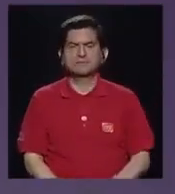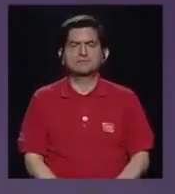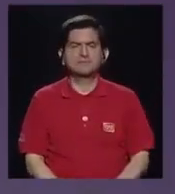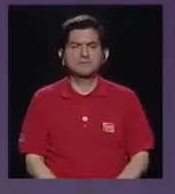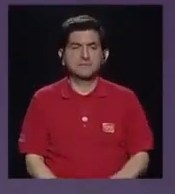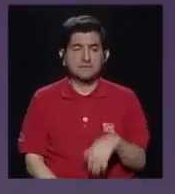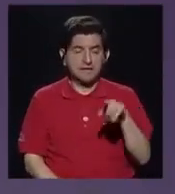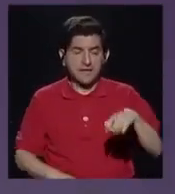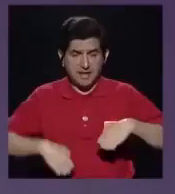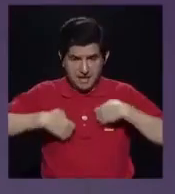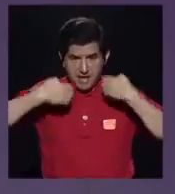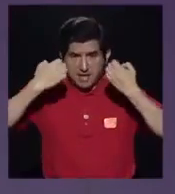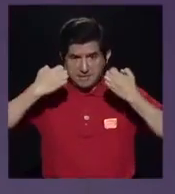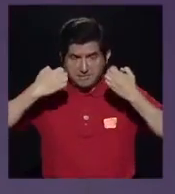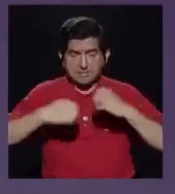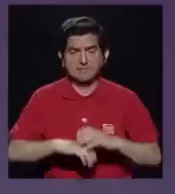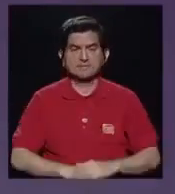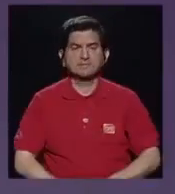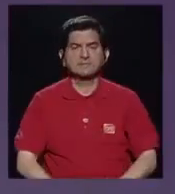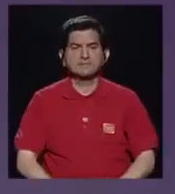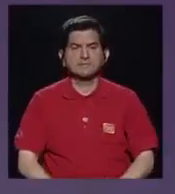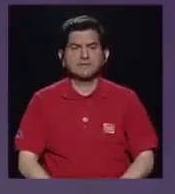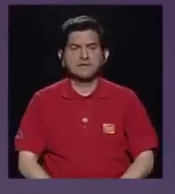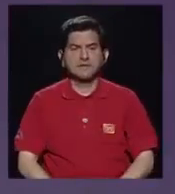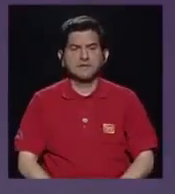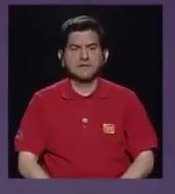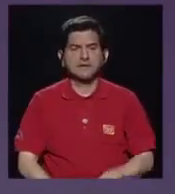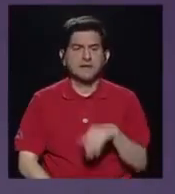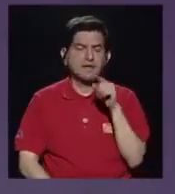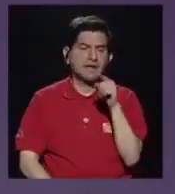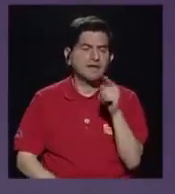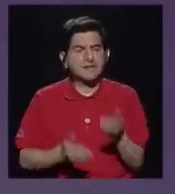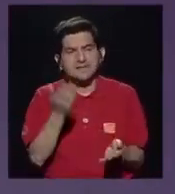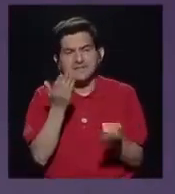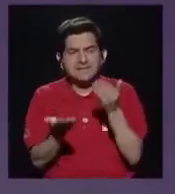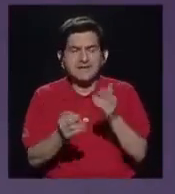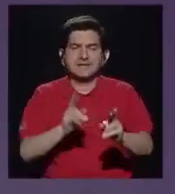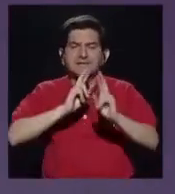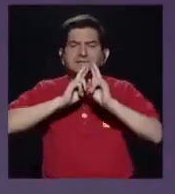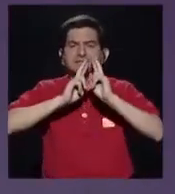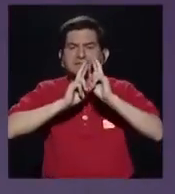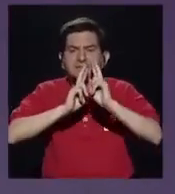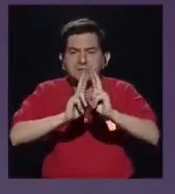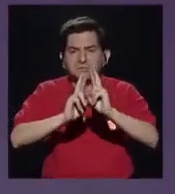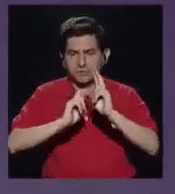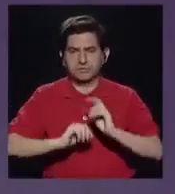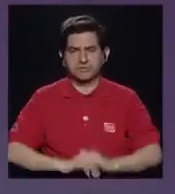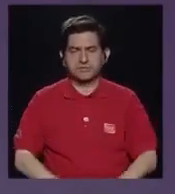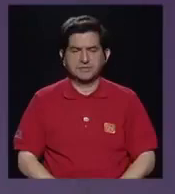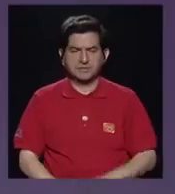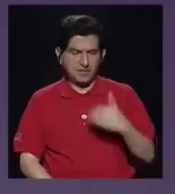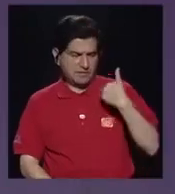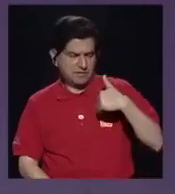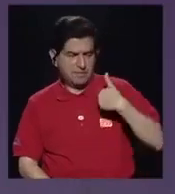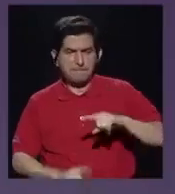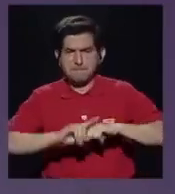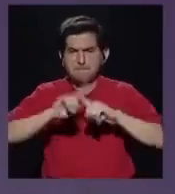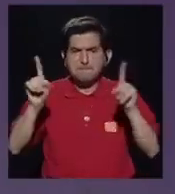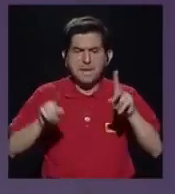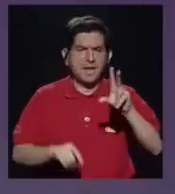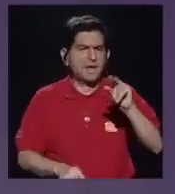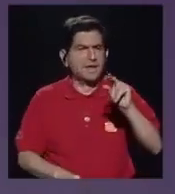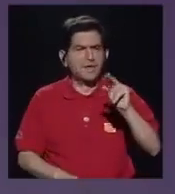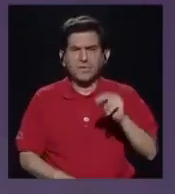existe la se revive digamos ese esa respuesta de la masculinidad pero no